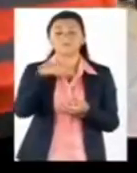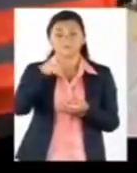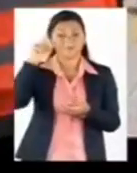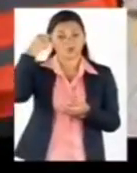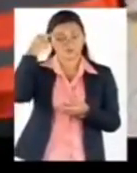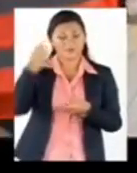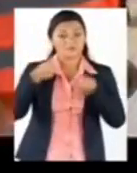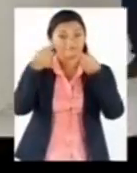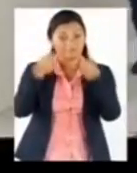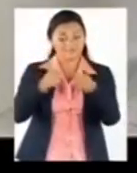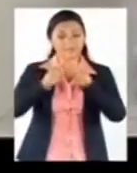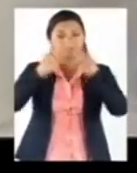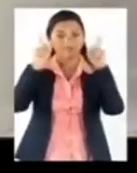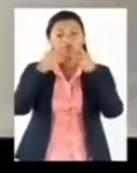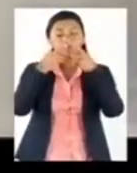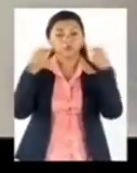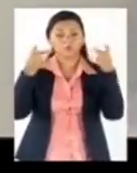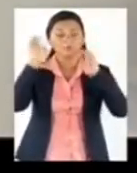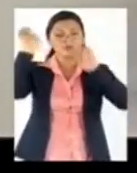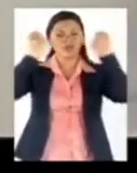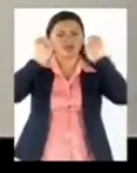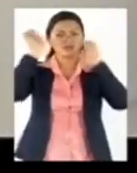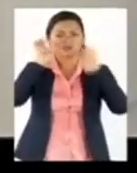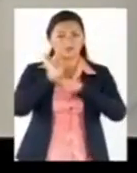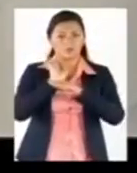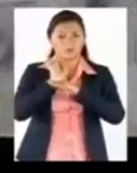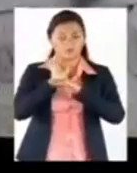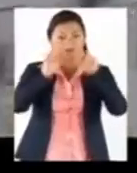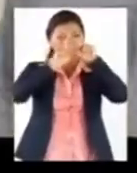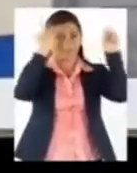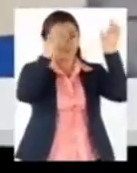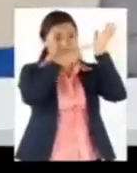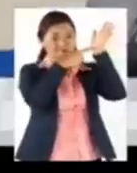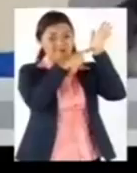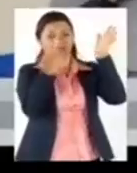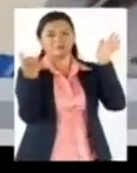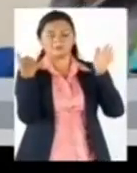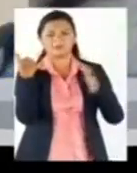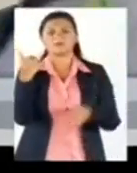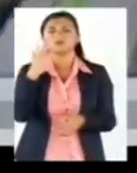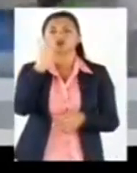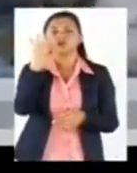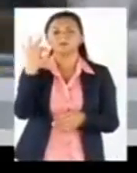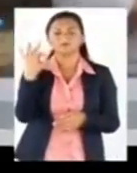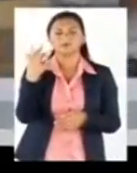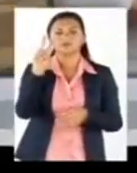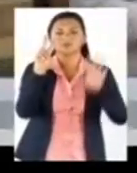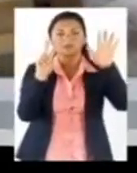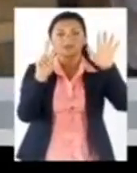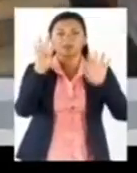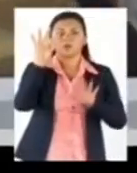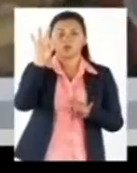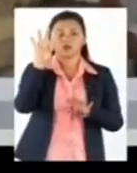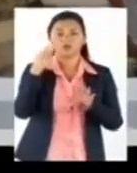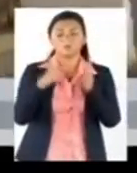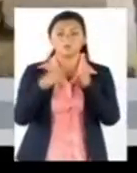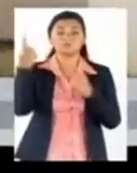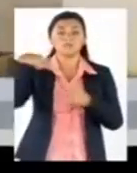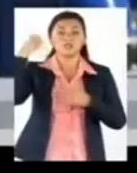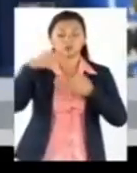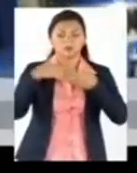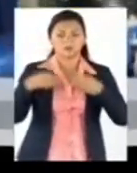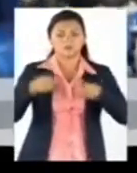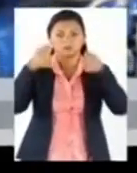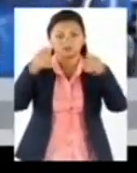gobierno nacional, mediante la empresa pública Ecuador Estratégico, ha invertido 954.9 millones